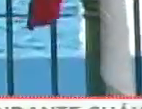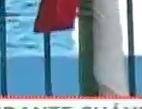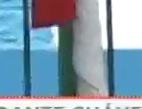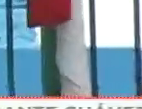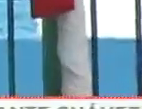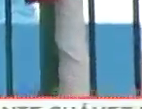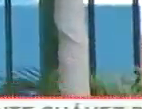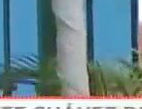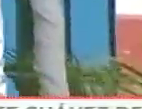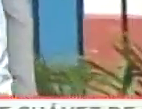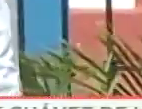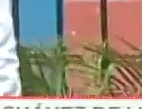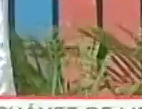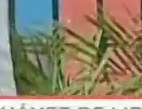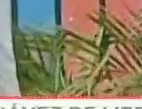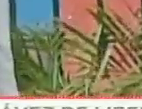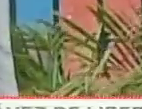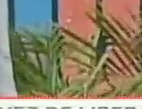Un día bonito,